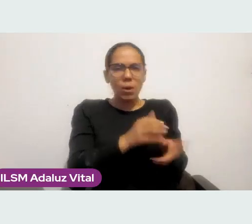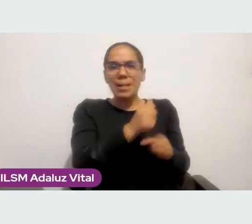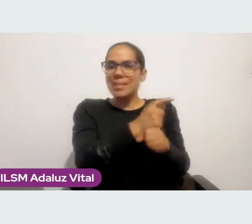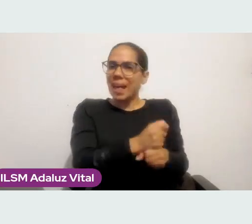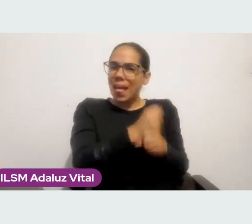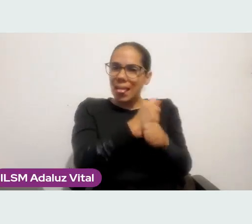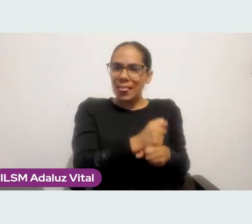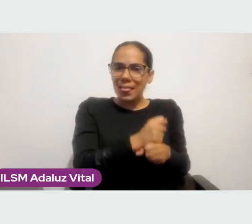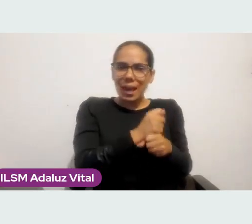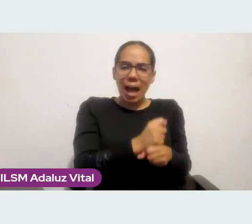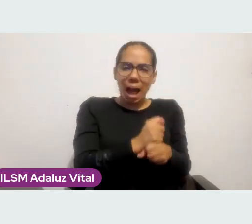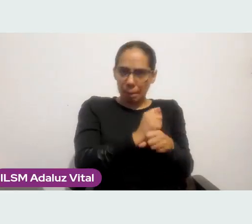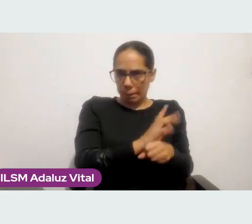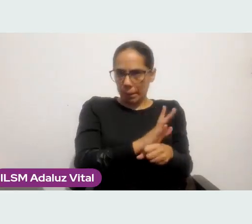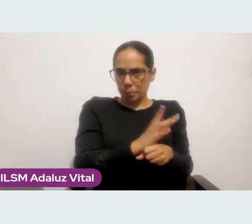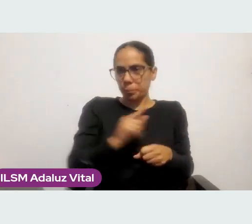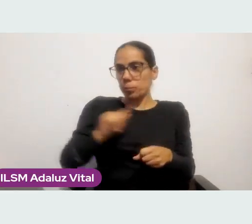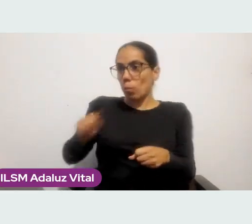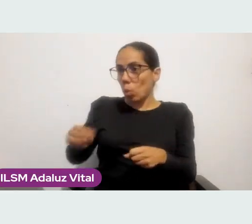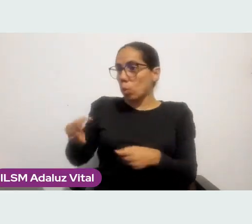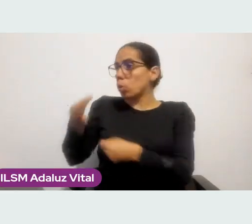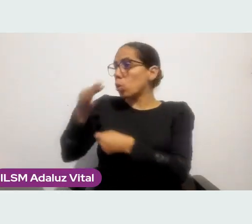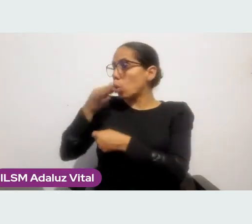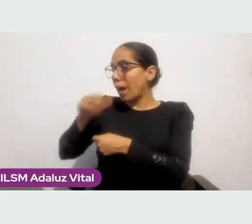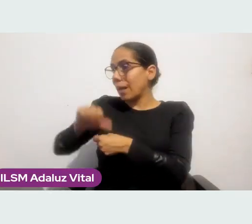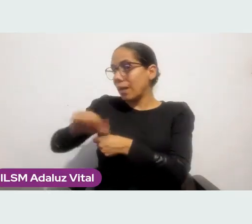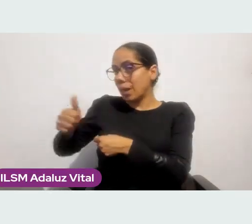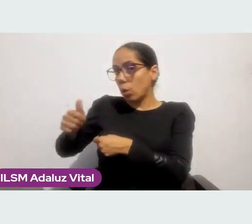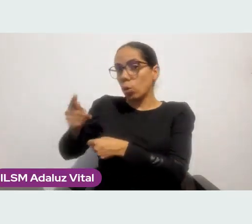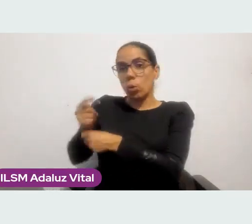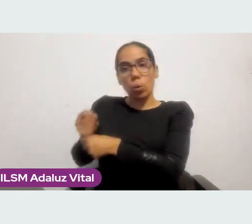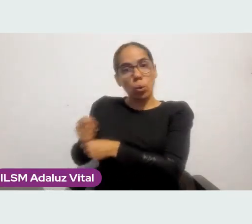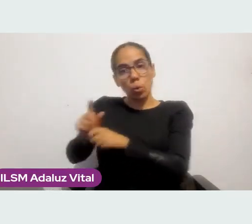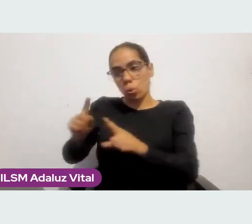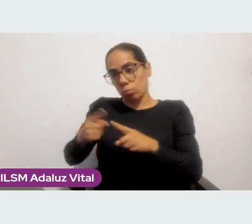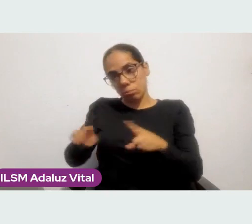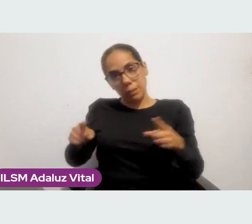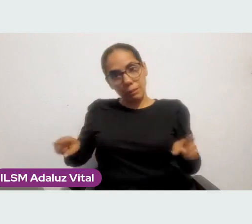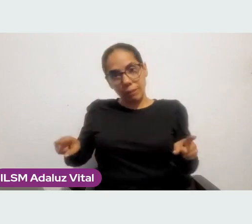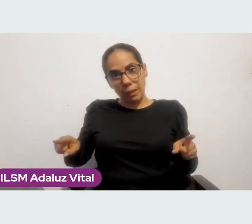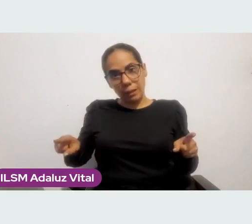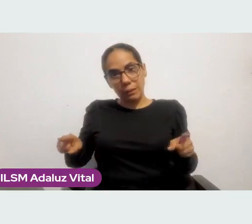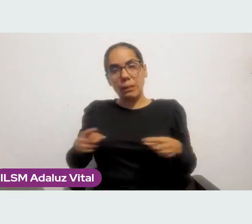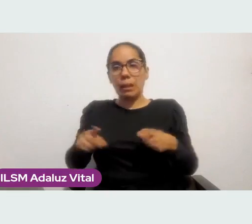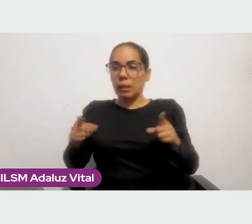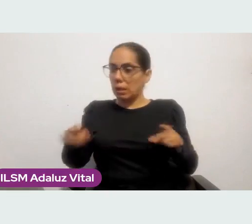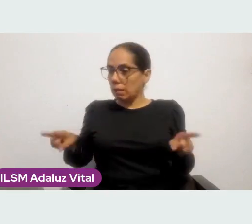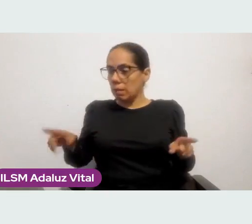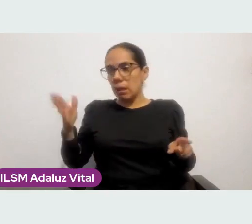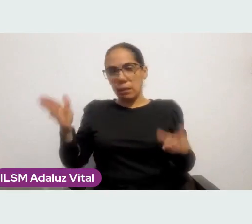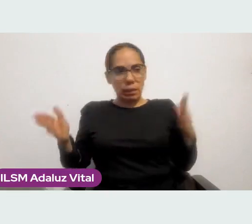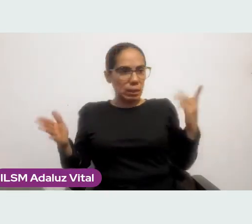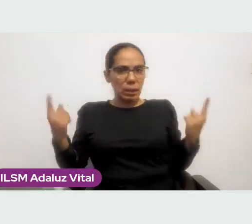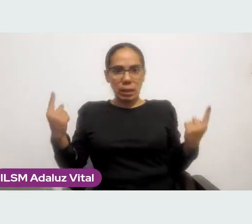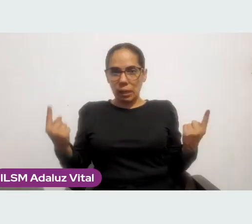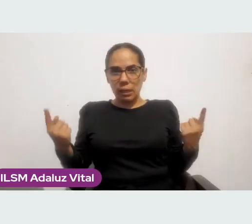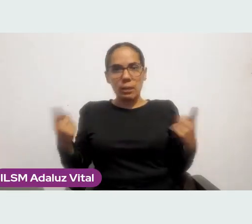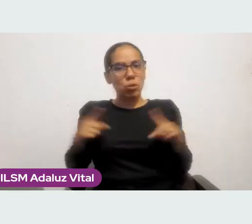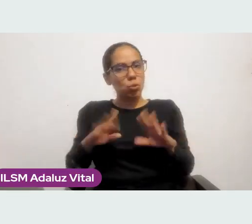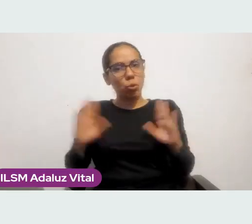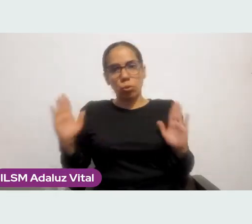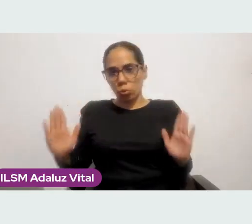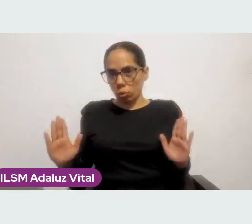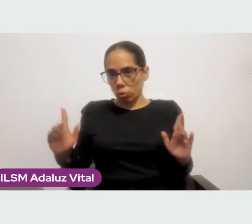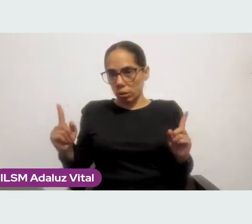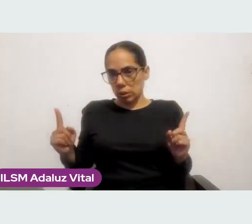al paciente, entonces tendremos que recurrir con un psiquiatra para que nos auxilie a nosotros como psicólogos en la